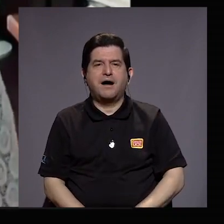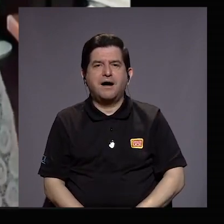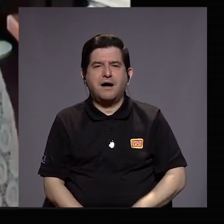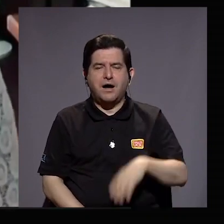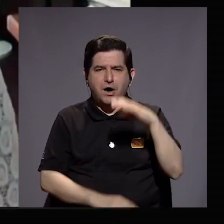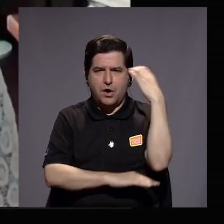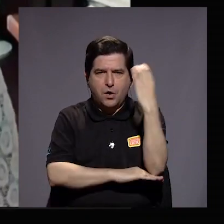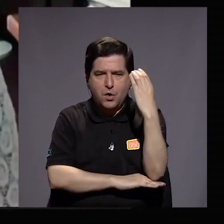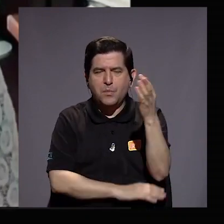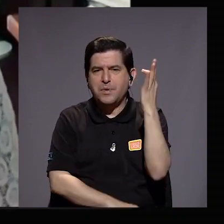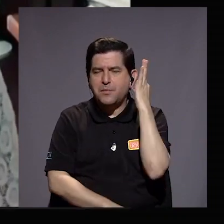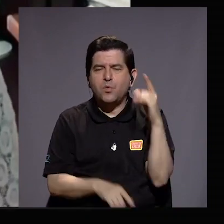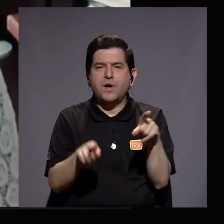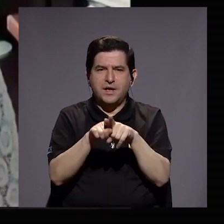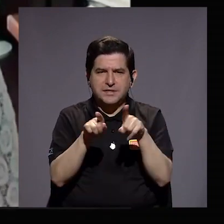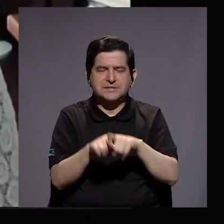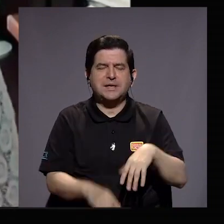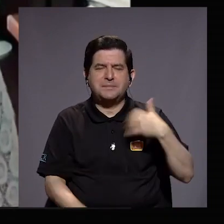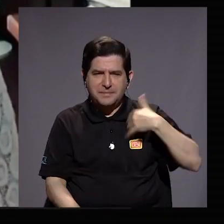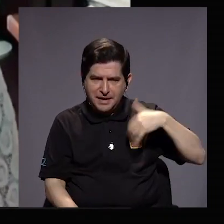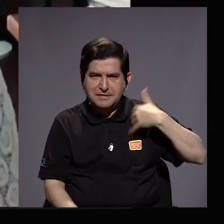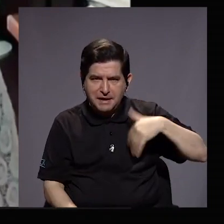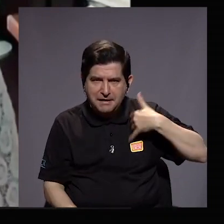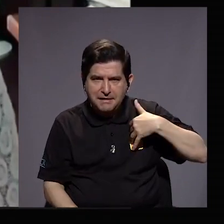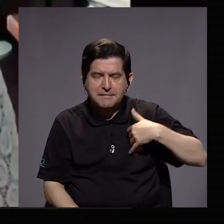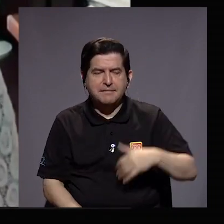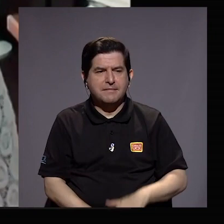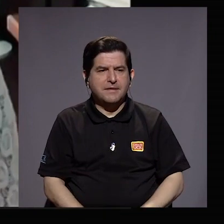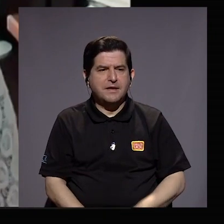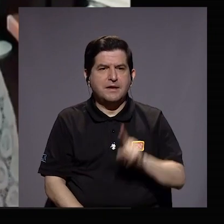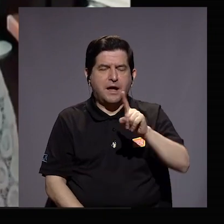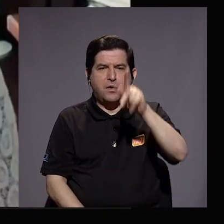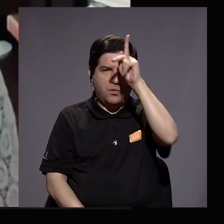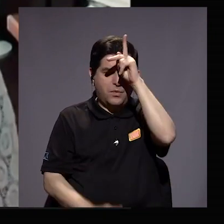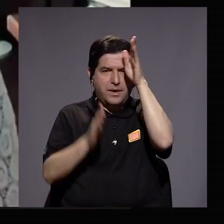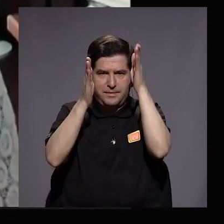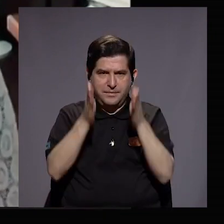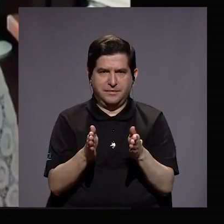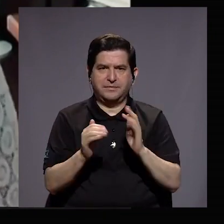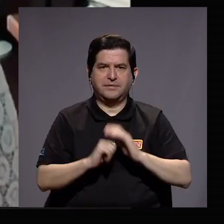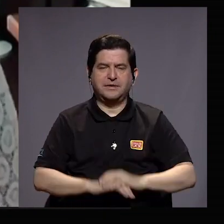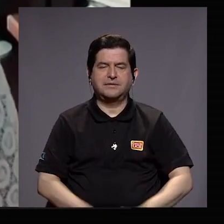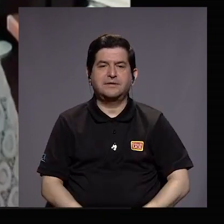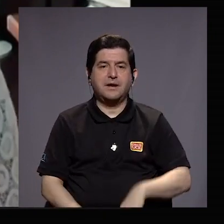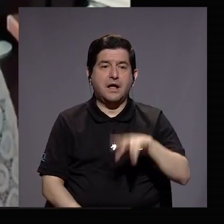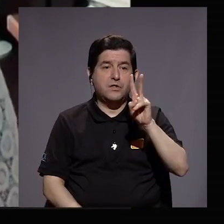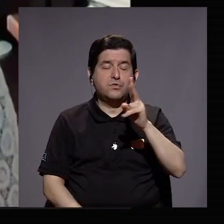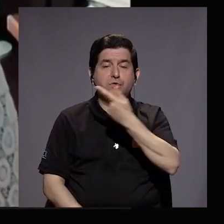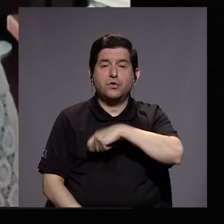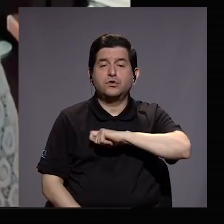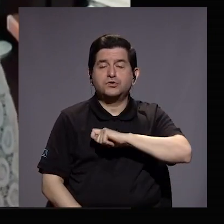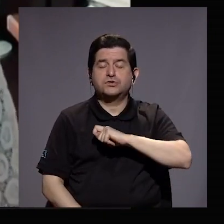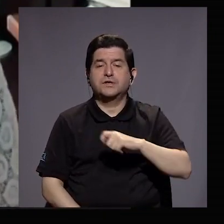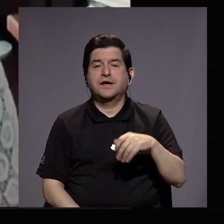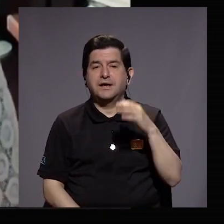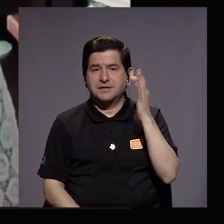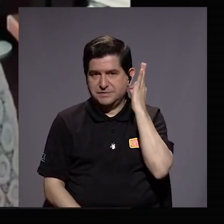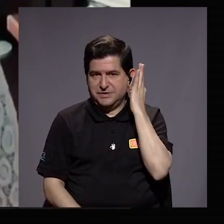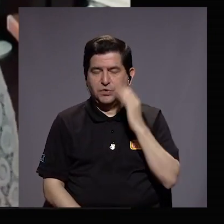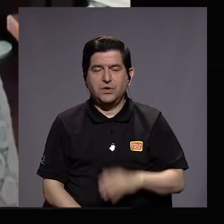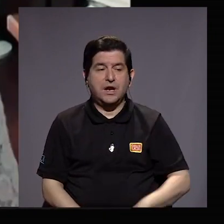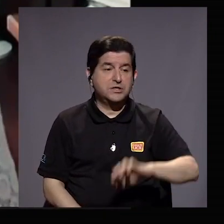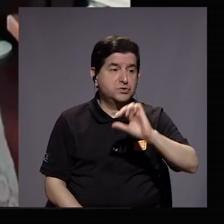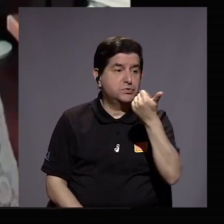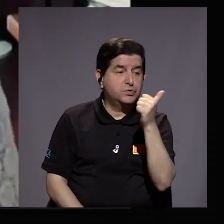Colombia, y las muchachas eran, sí, también argentinas, alguna peruana y 2